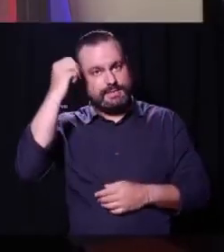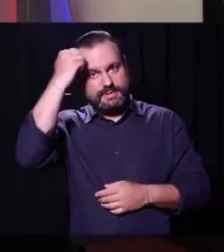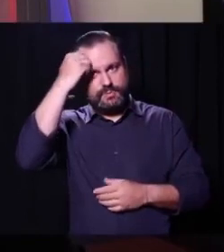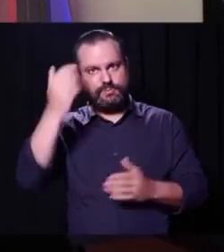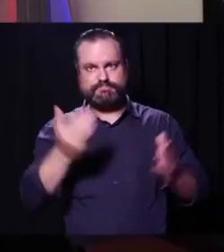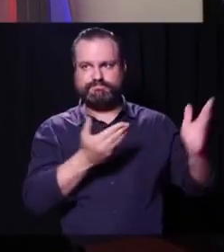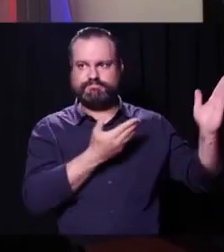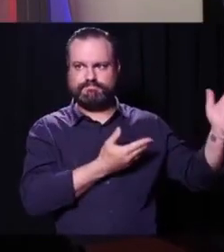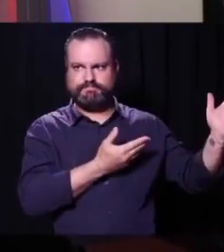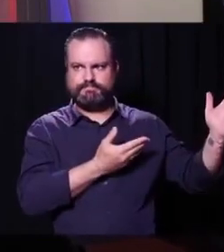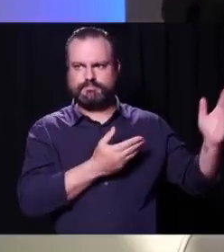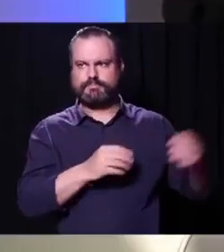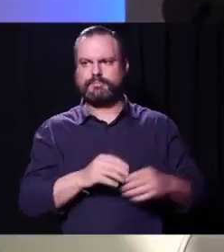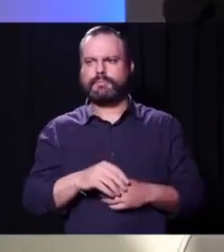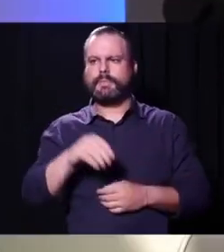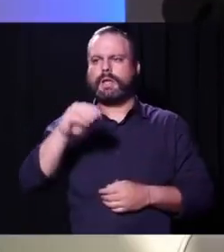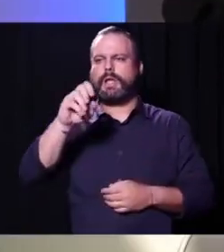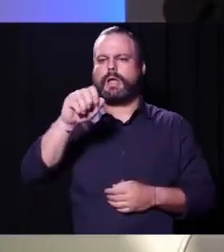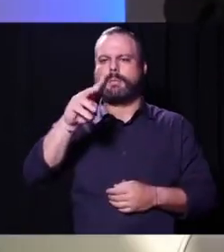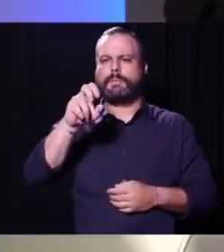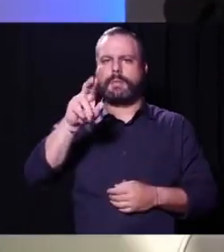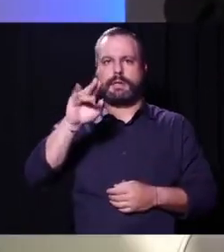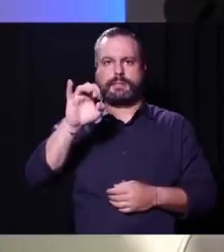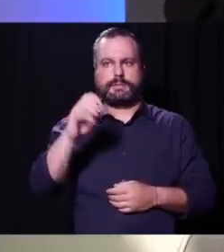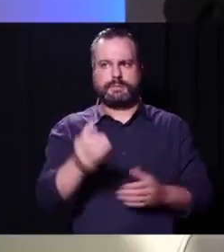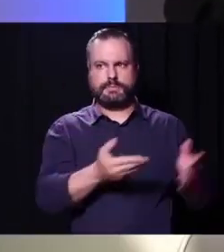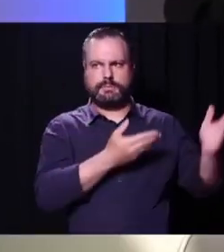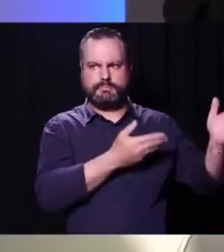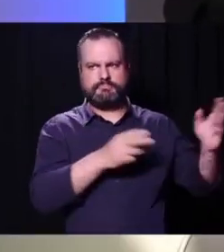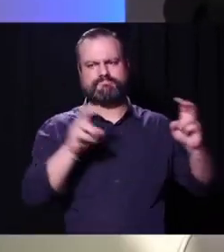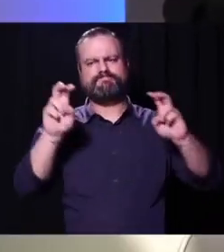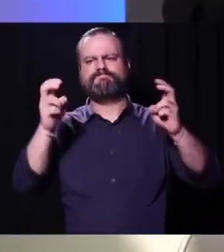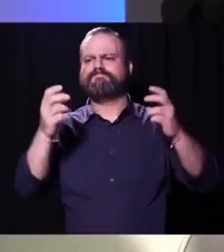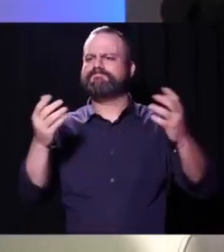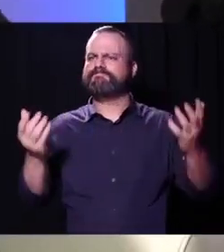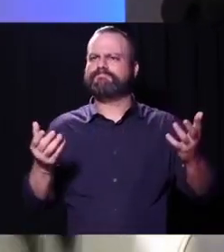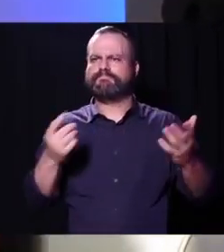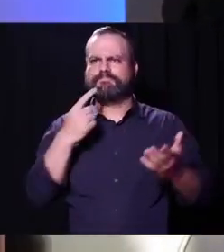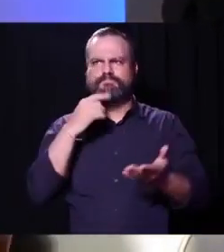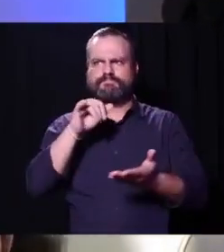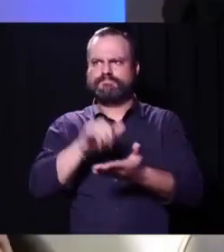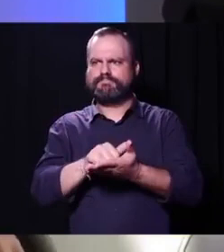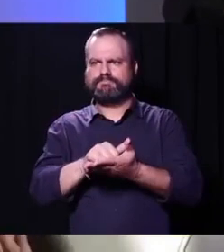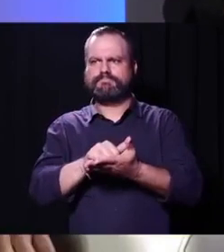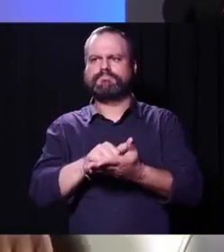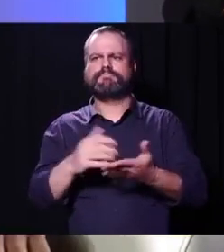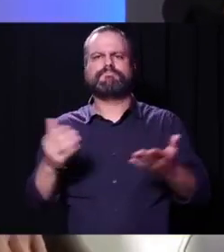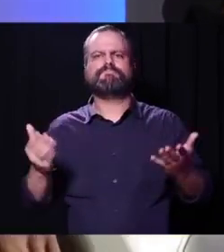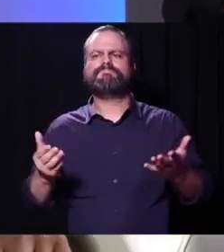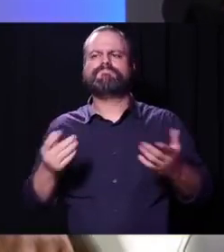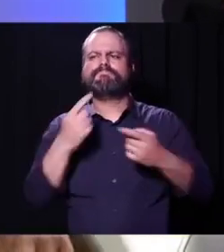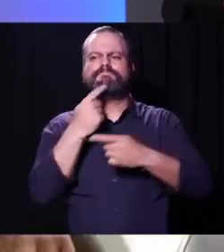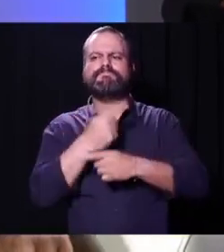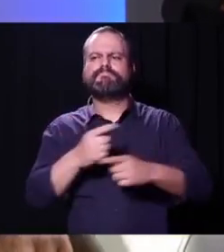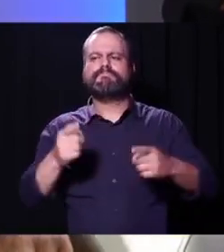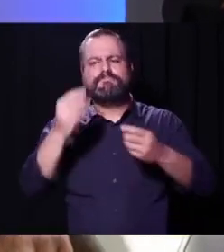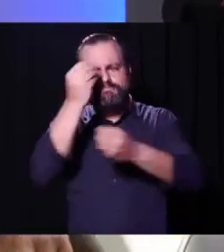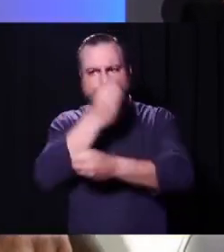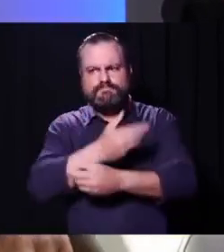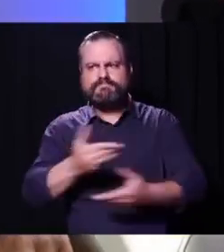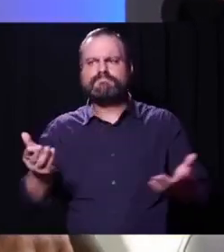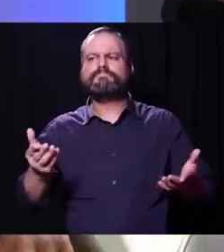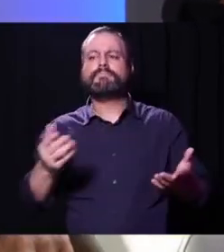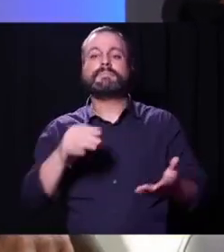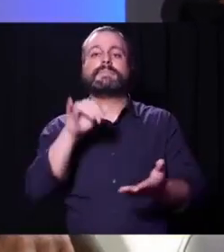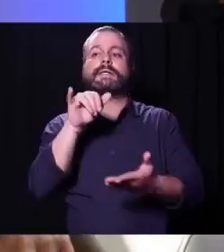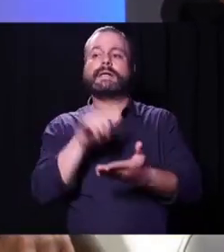próxima. Señor Dito, usted hace énfasis en el tema de la corrupción, de las transformaciones, pero para esto